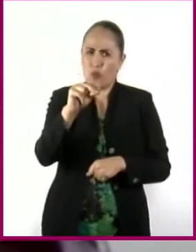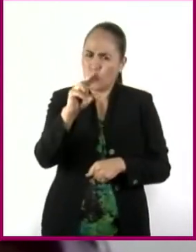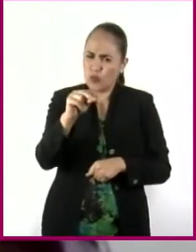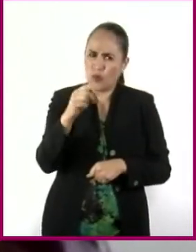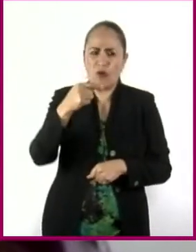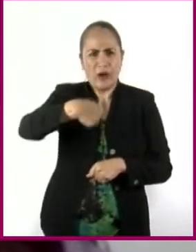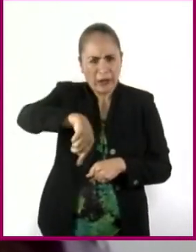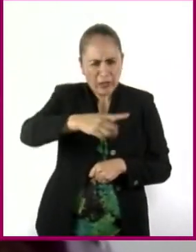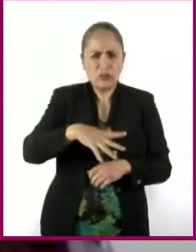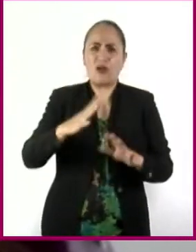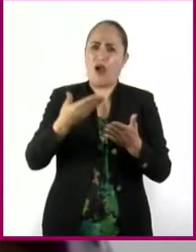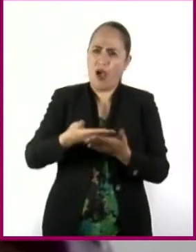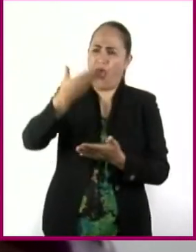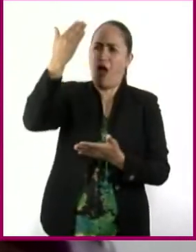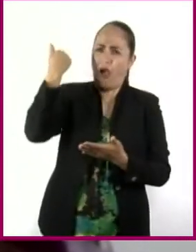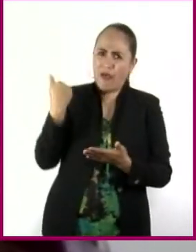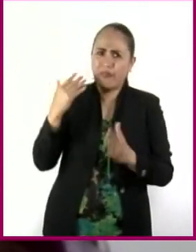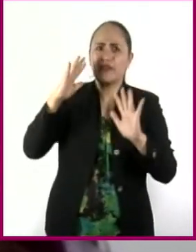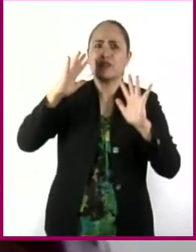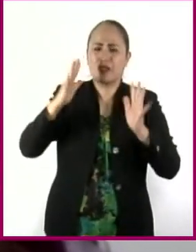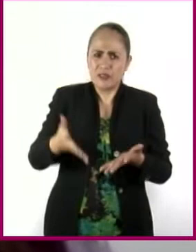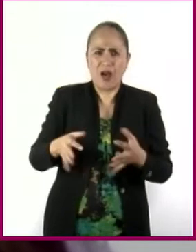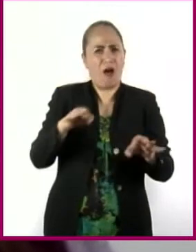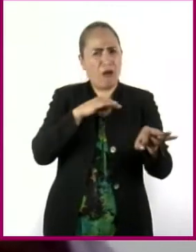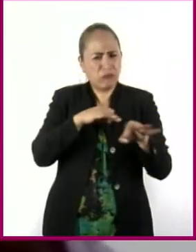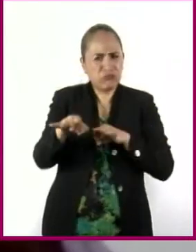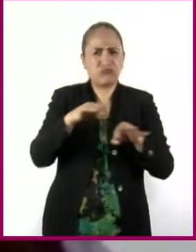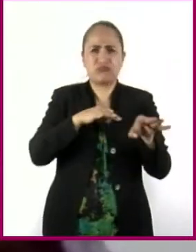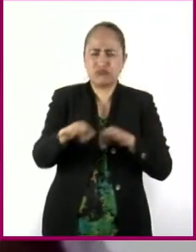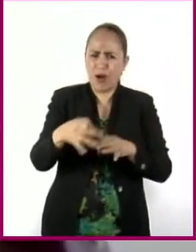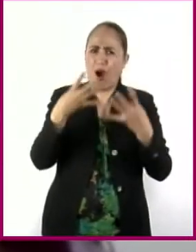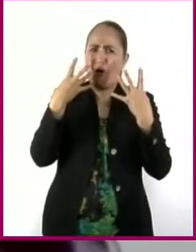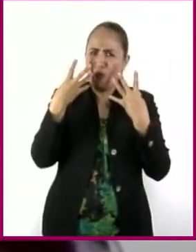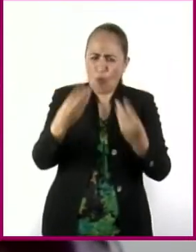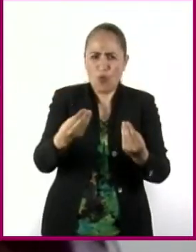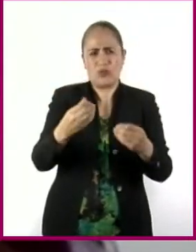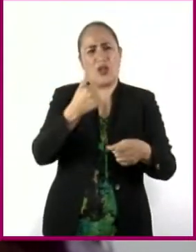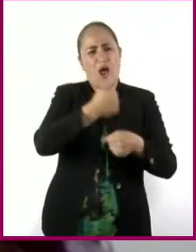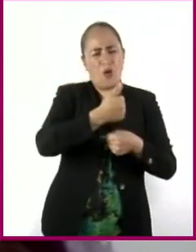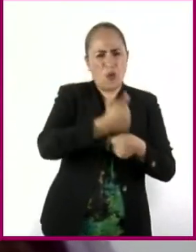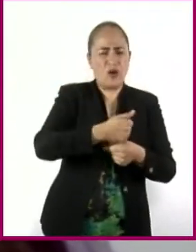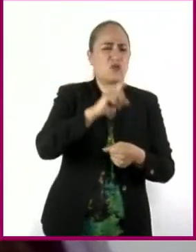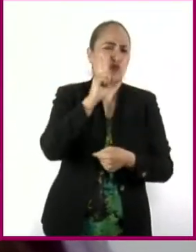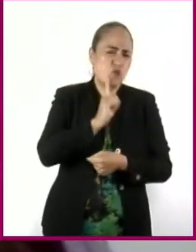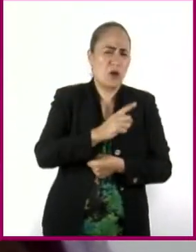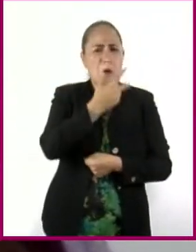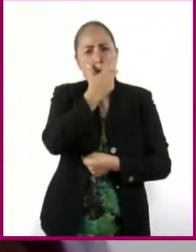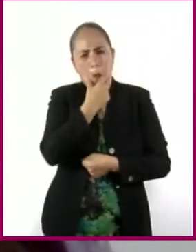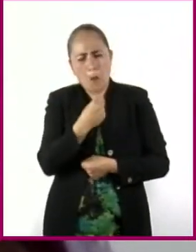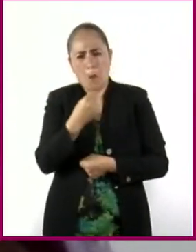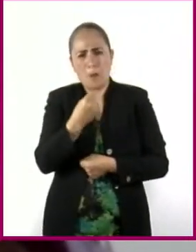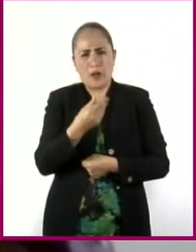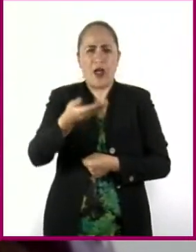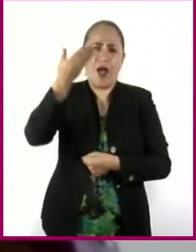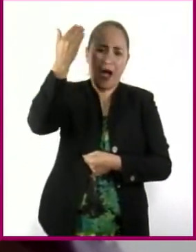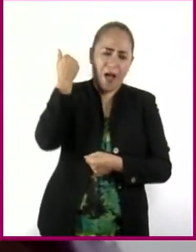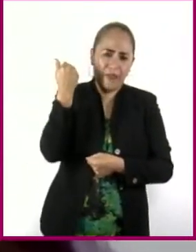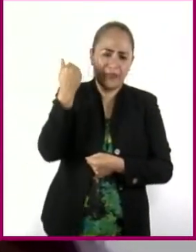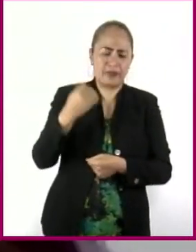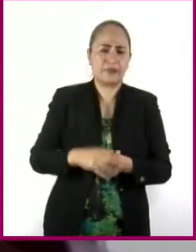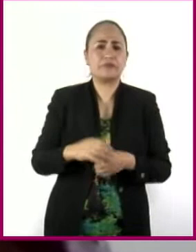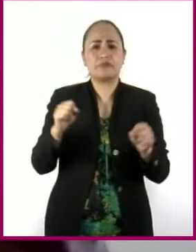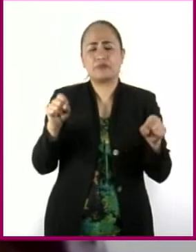a la sociedad, ¿sí? ¿Cuántos de nuestros abuelos, de nuestras abuelas y de